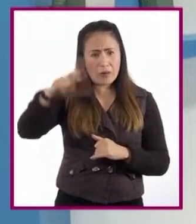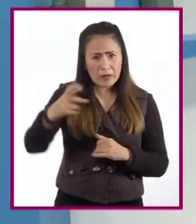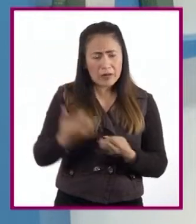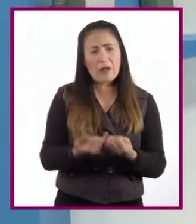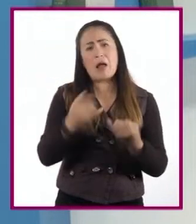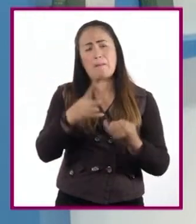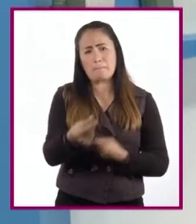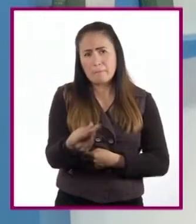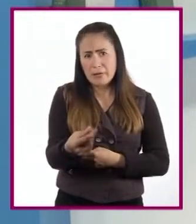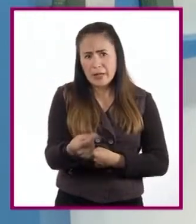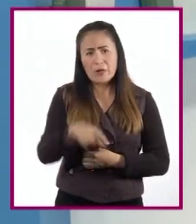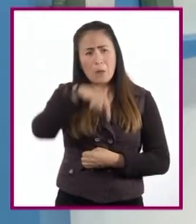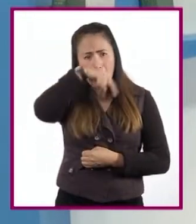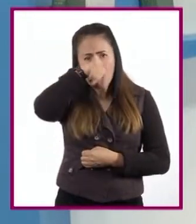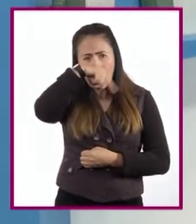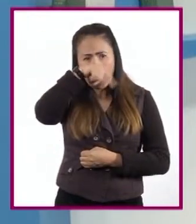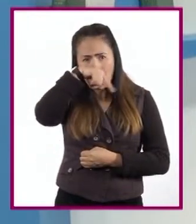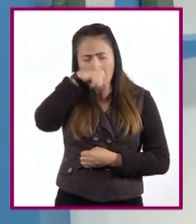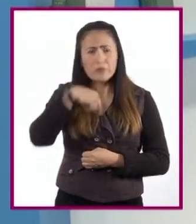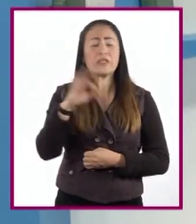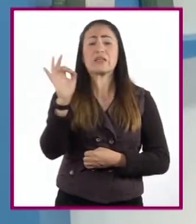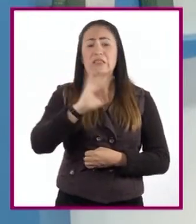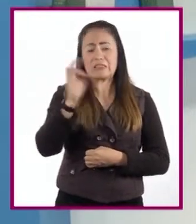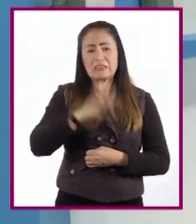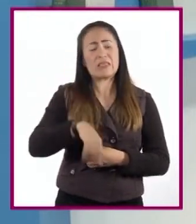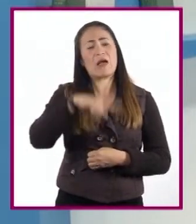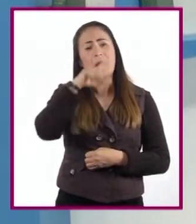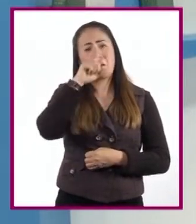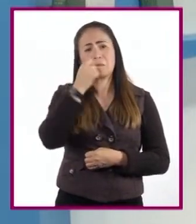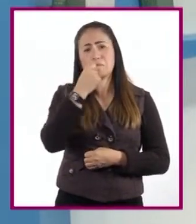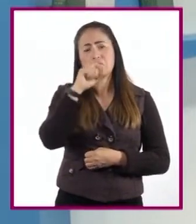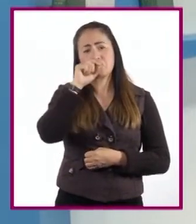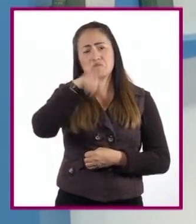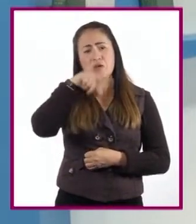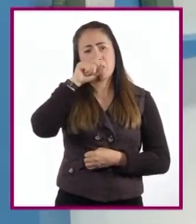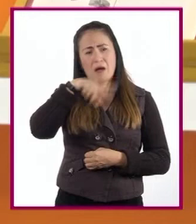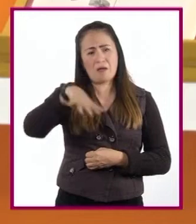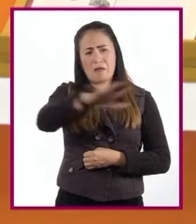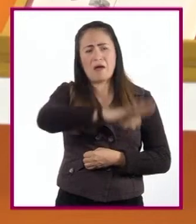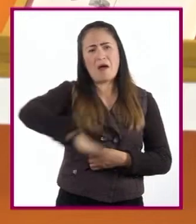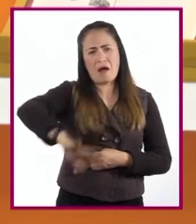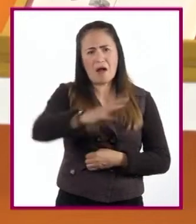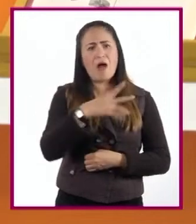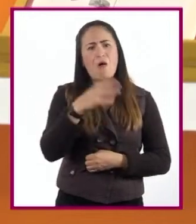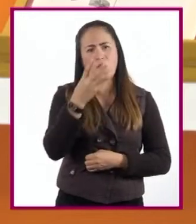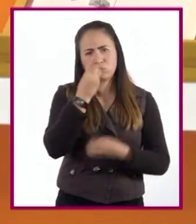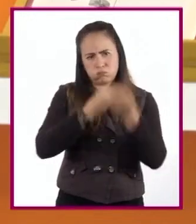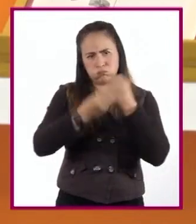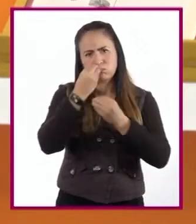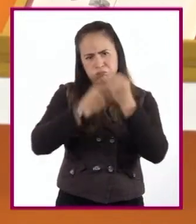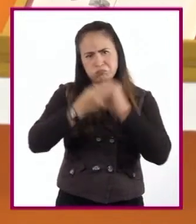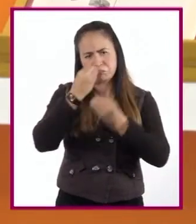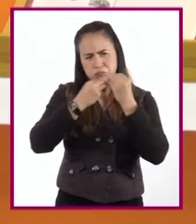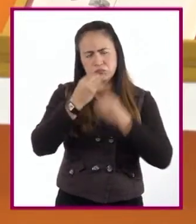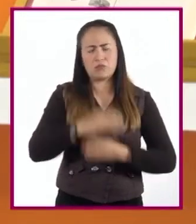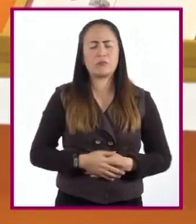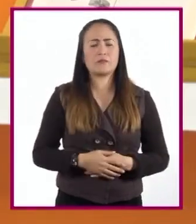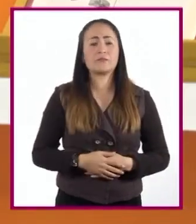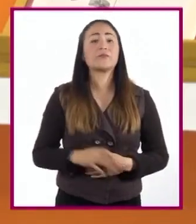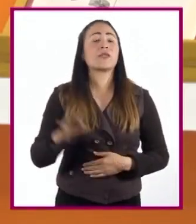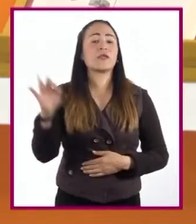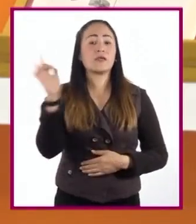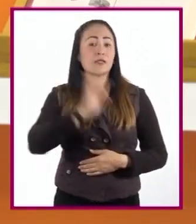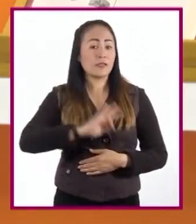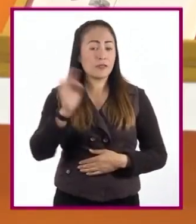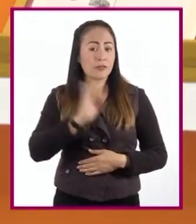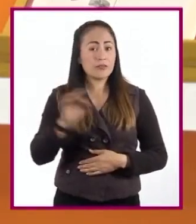guajolote y quizás también se consumieron aves y anfibios de la región lacustre. Es probable que en ese momento